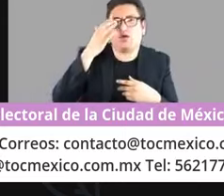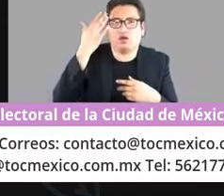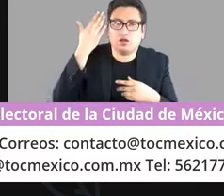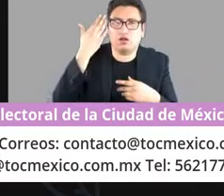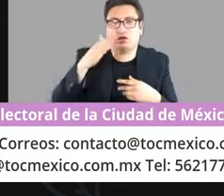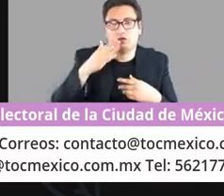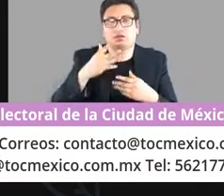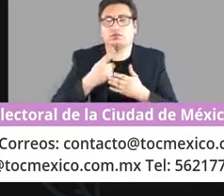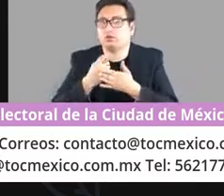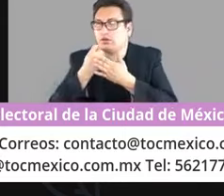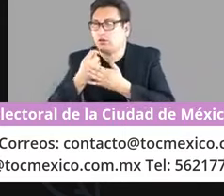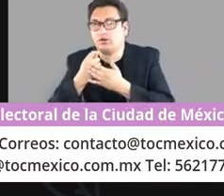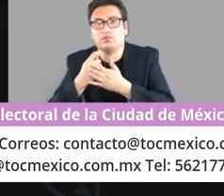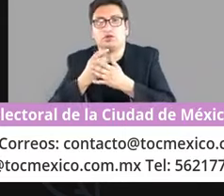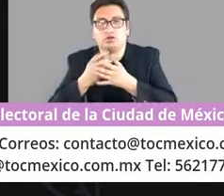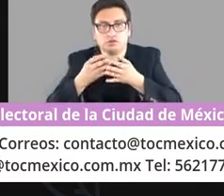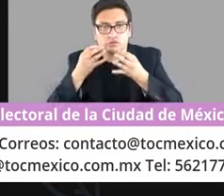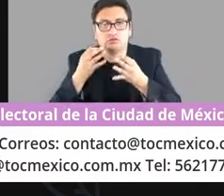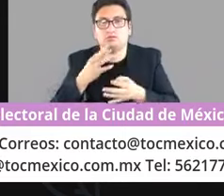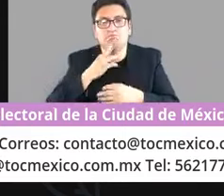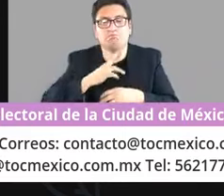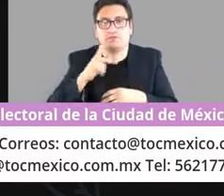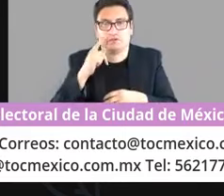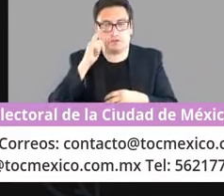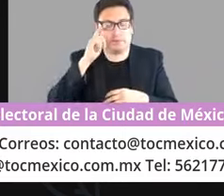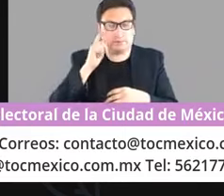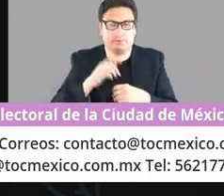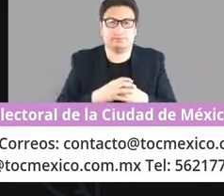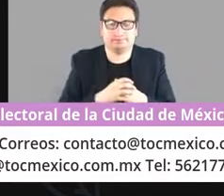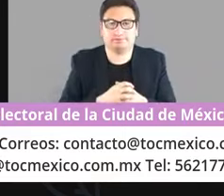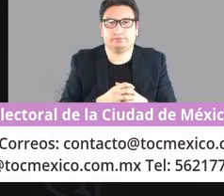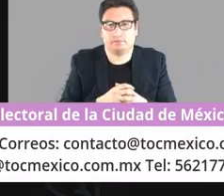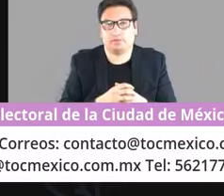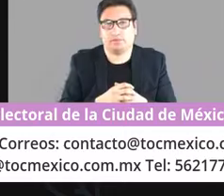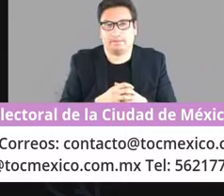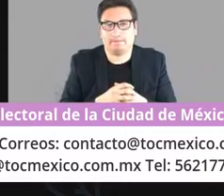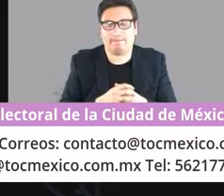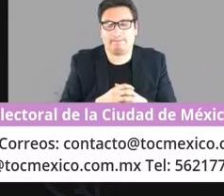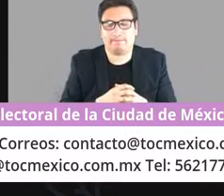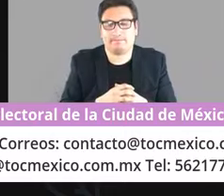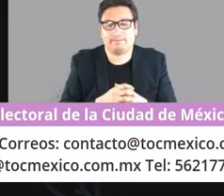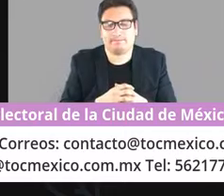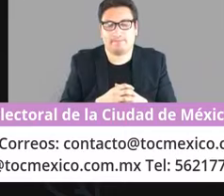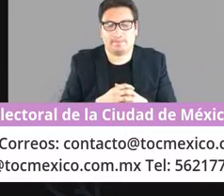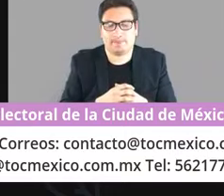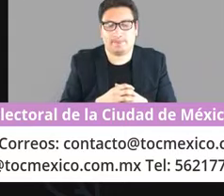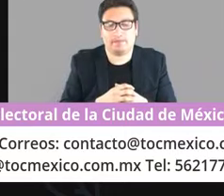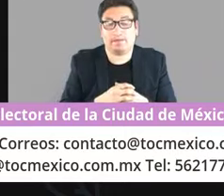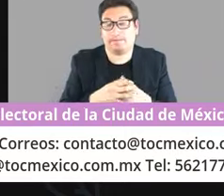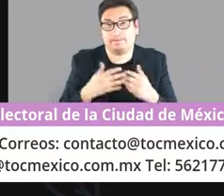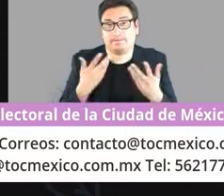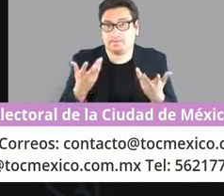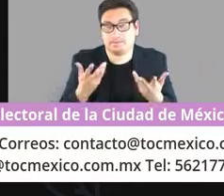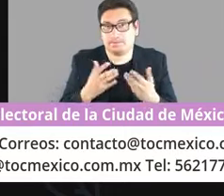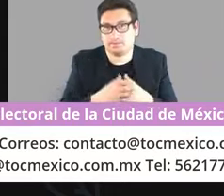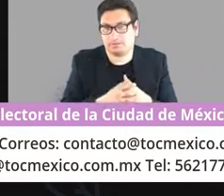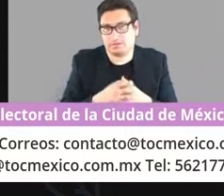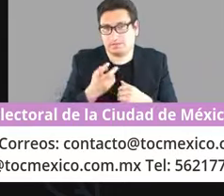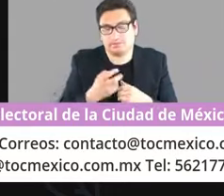tratamiento sea mucho menor, no tendría por qué existir esa parte, ¿no? Entonces,